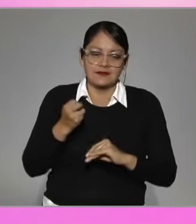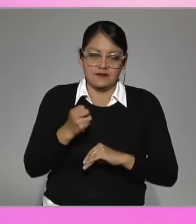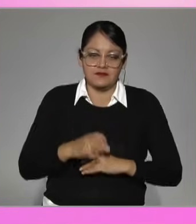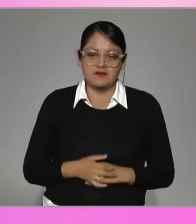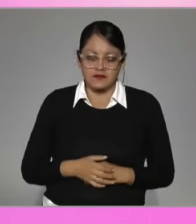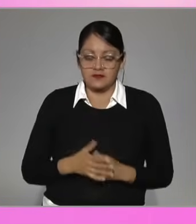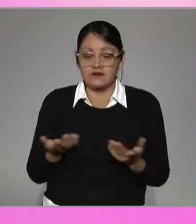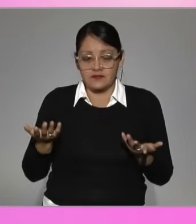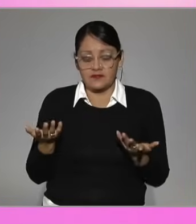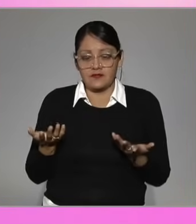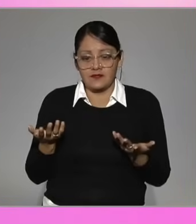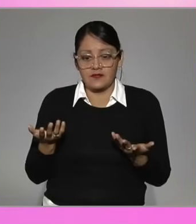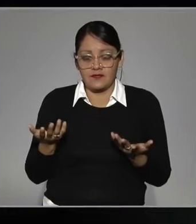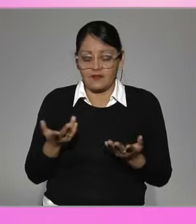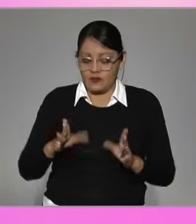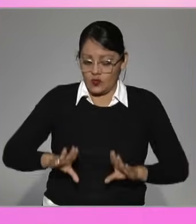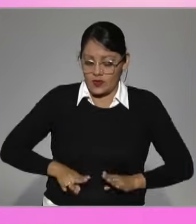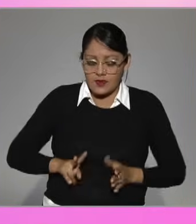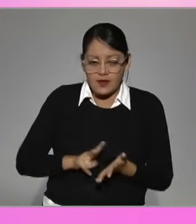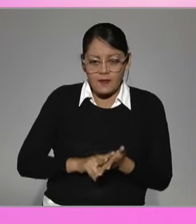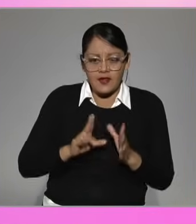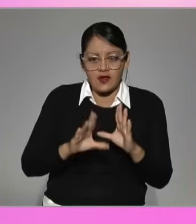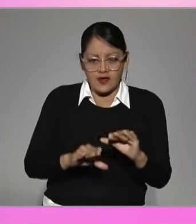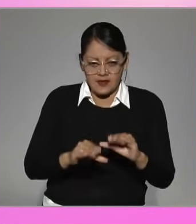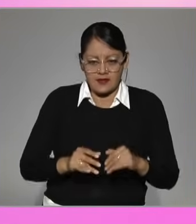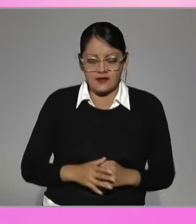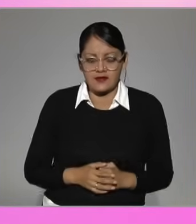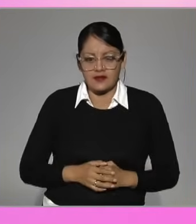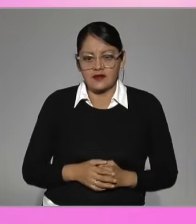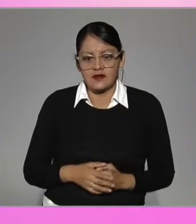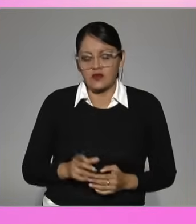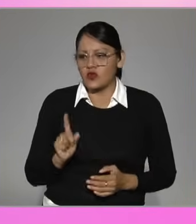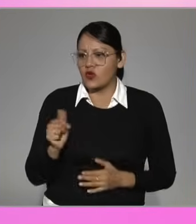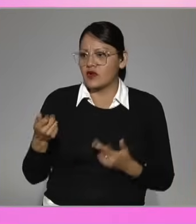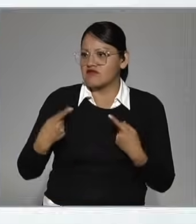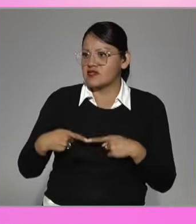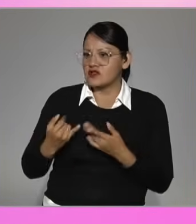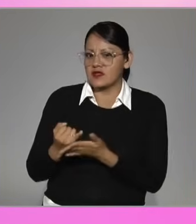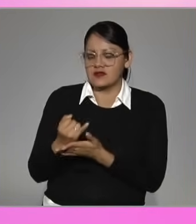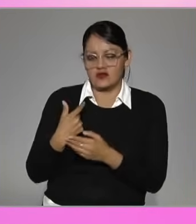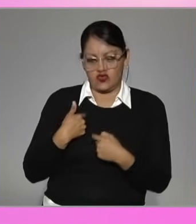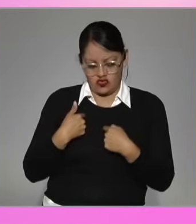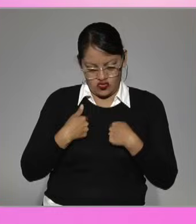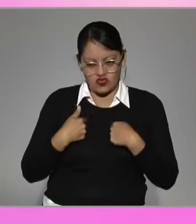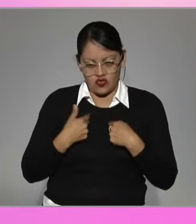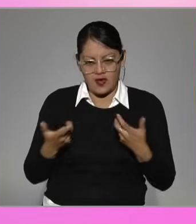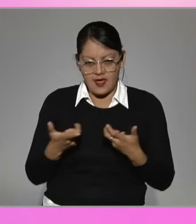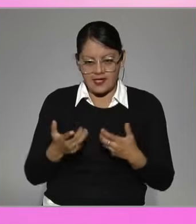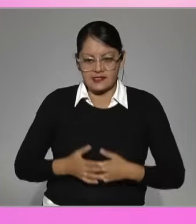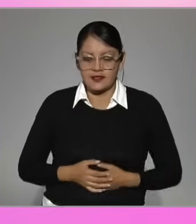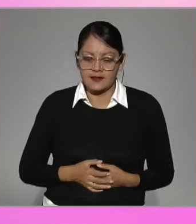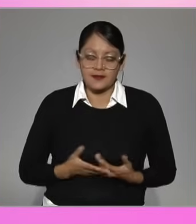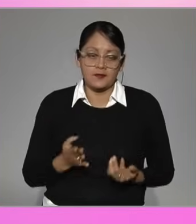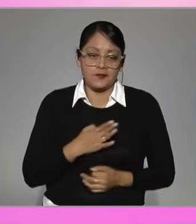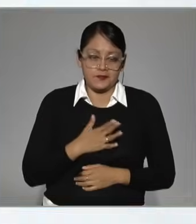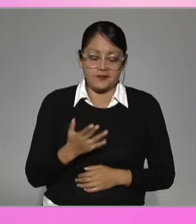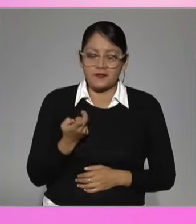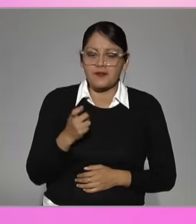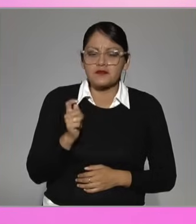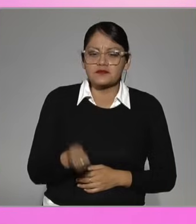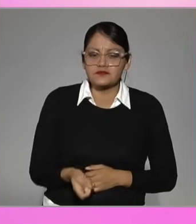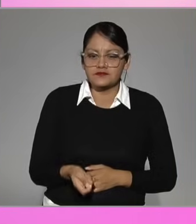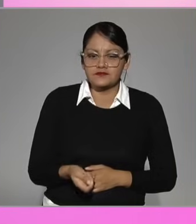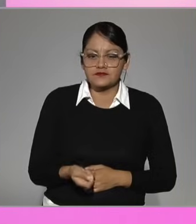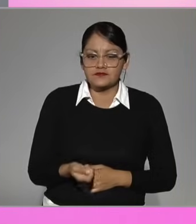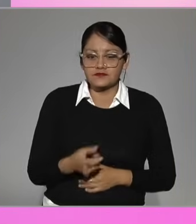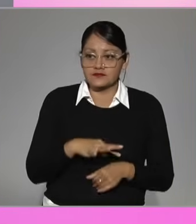los valores que yo quisiera inculcar en ellos y no en lo que otras personas decidieran. Bueno, no significa que no los